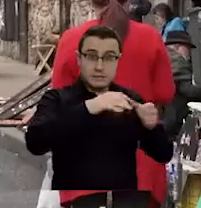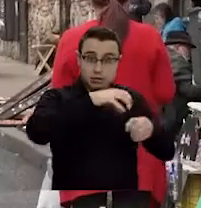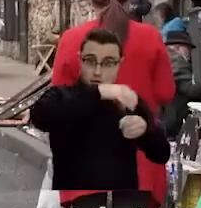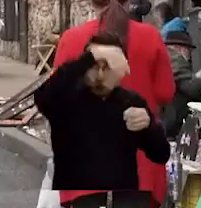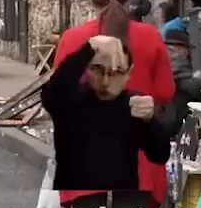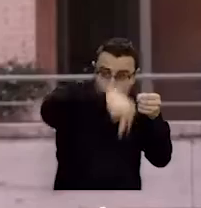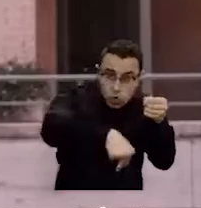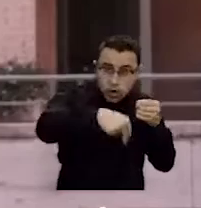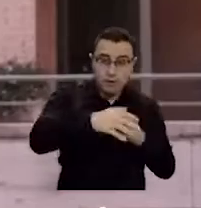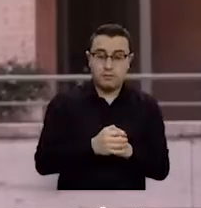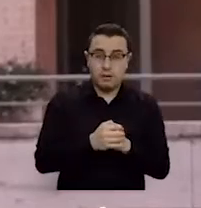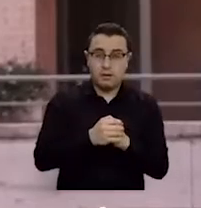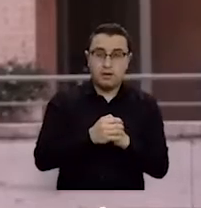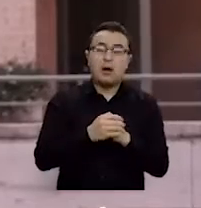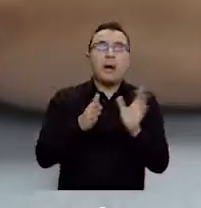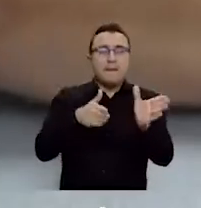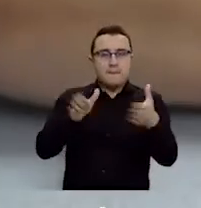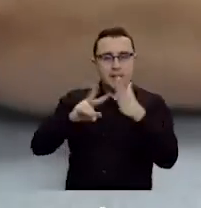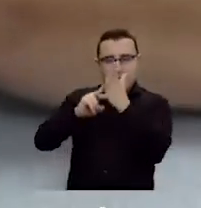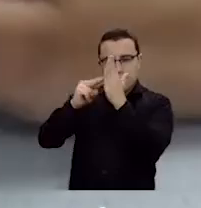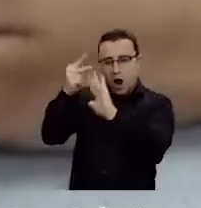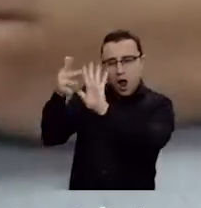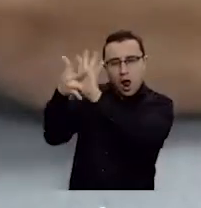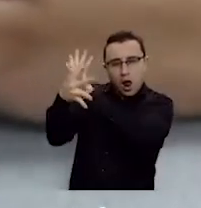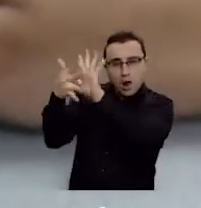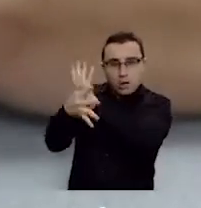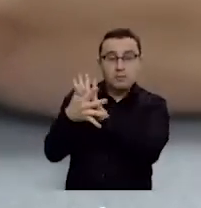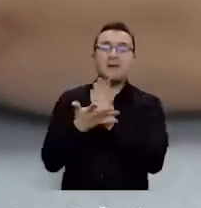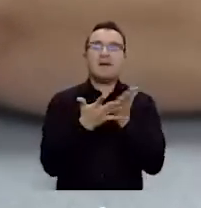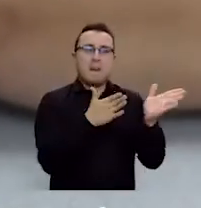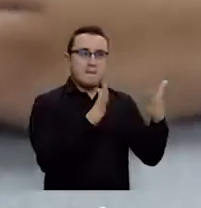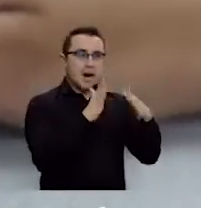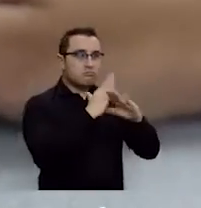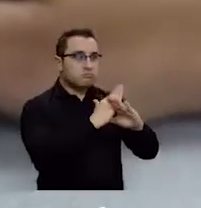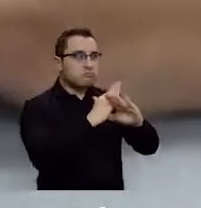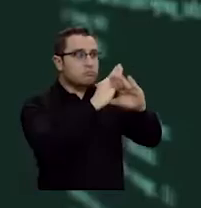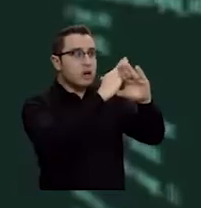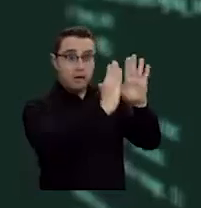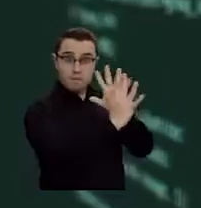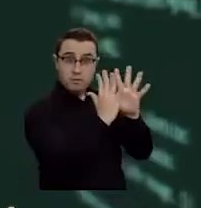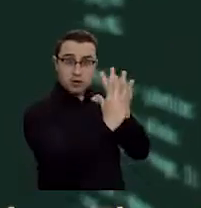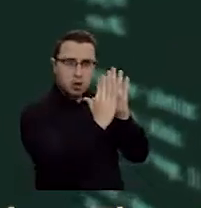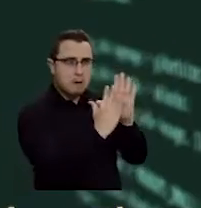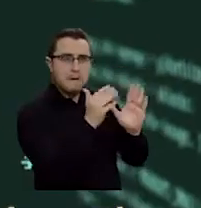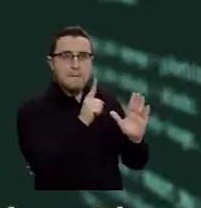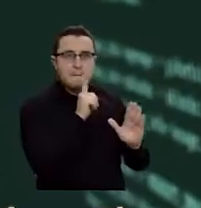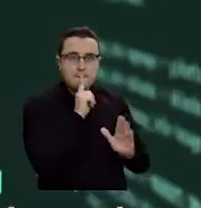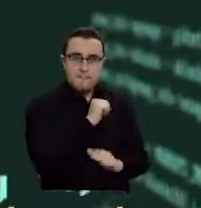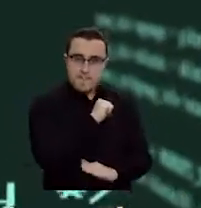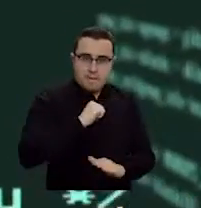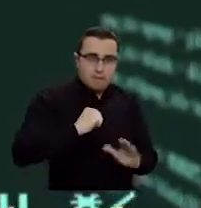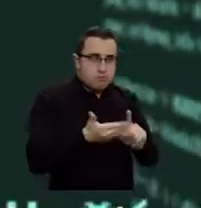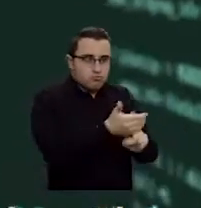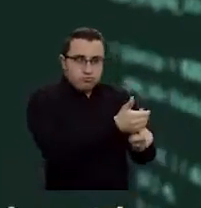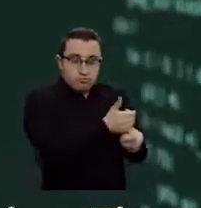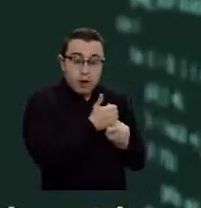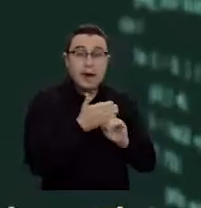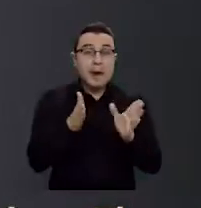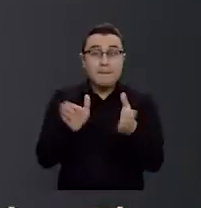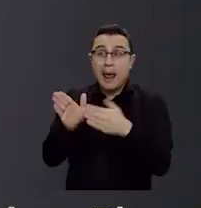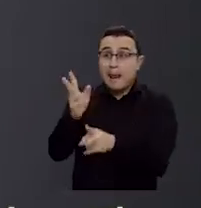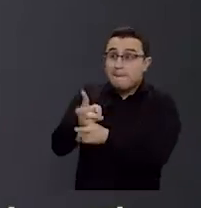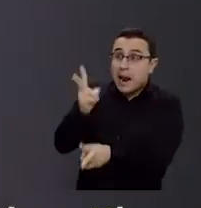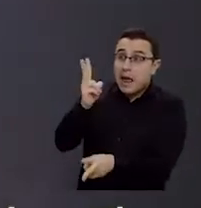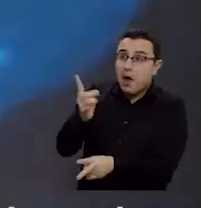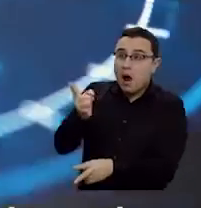Participación Ciudadana, el Plan Estratégico de Tecnología Informática, Plan de Seguridad y Privacidad de la Información